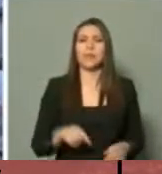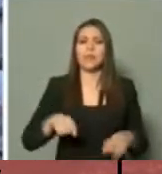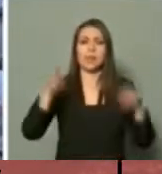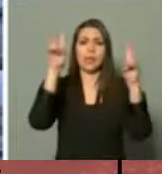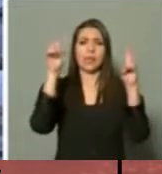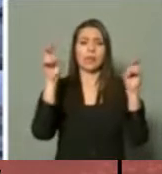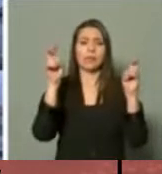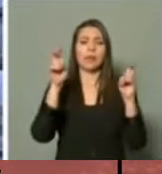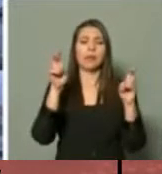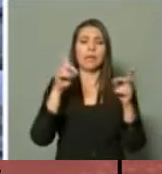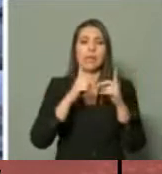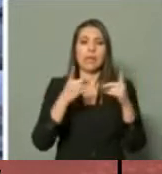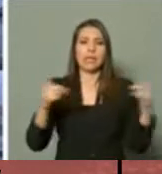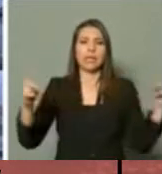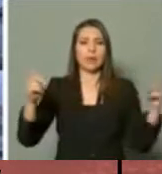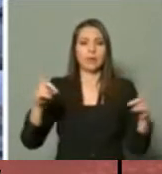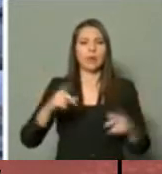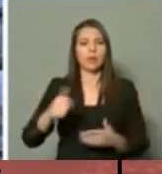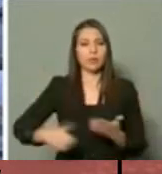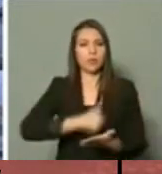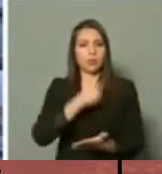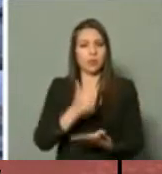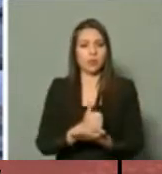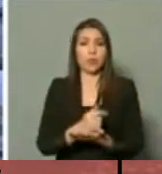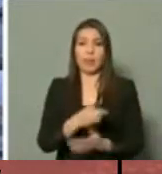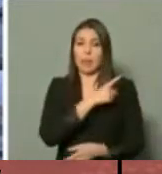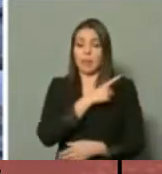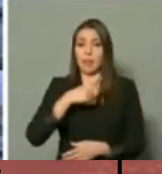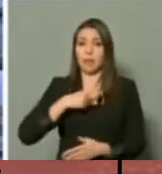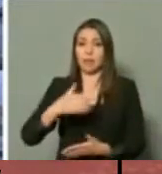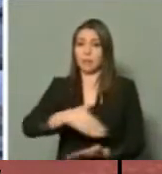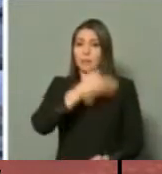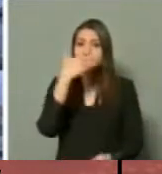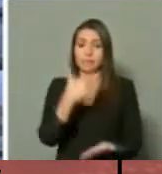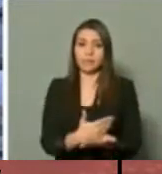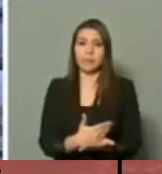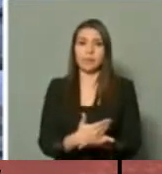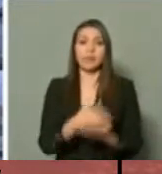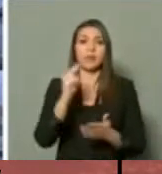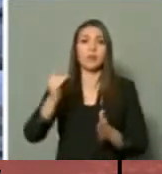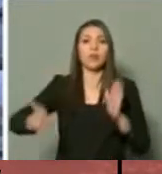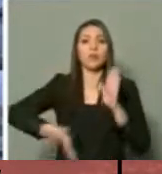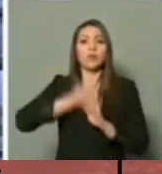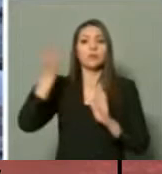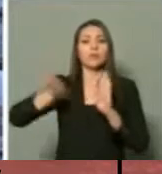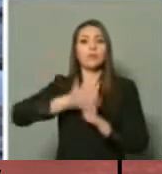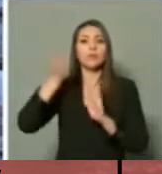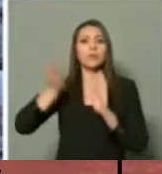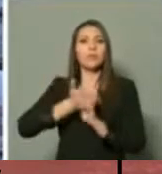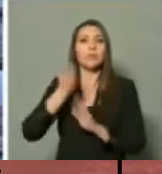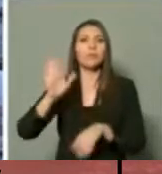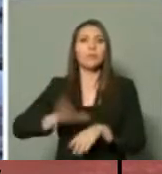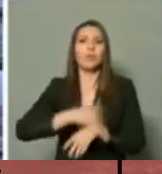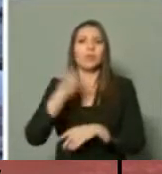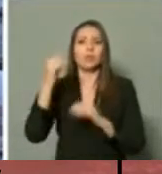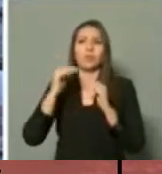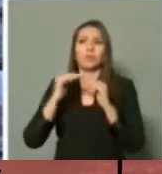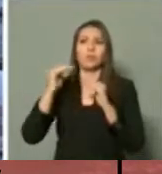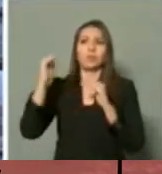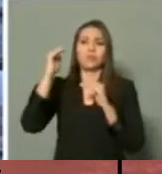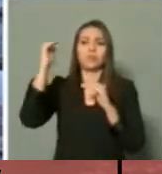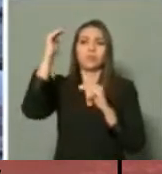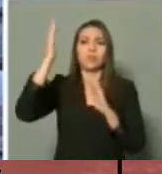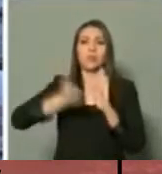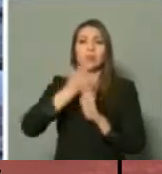urbano, se tiene que detener las construcciones que hoy se están dando de pisos que ya ofenden al suelo. Sin contar que en su